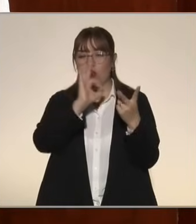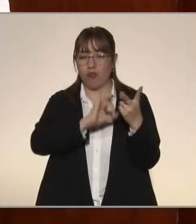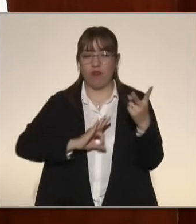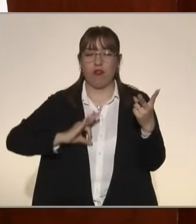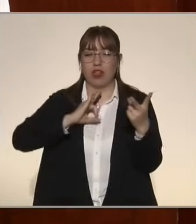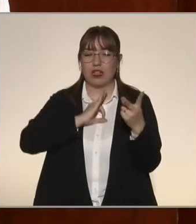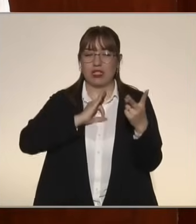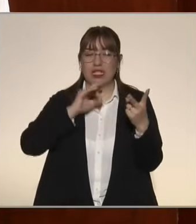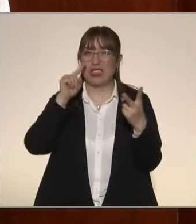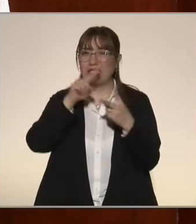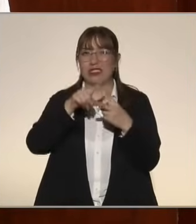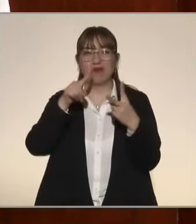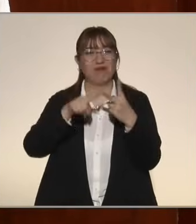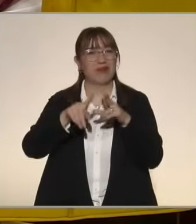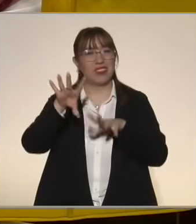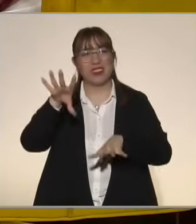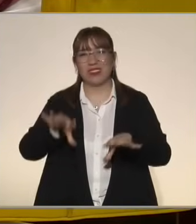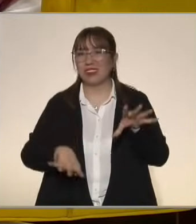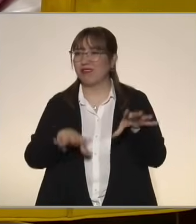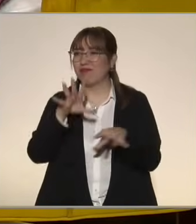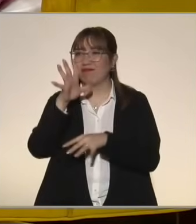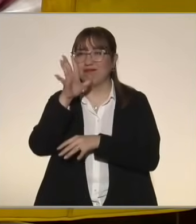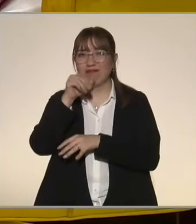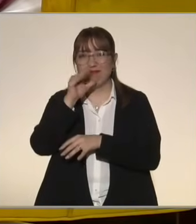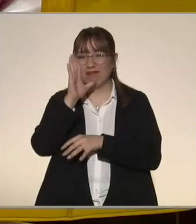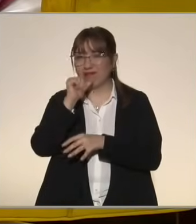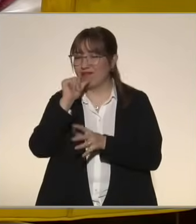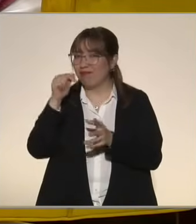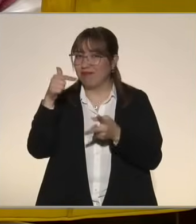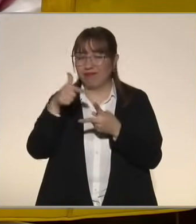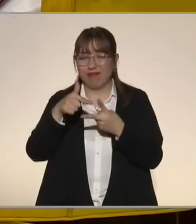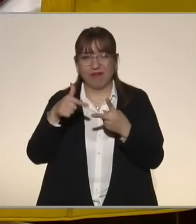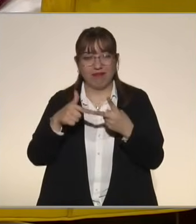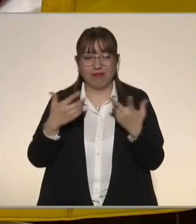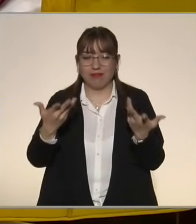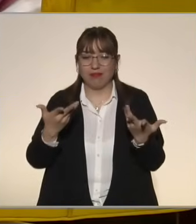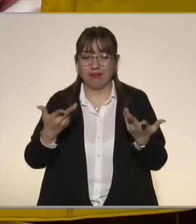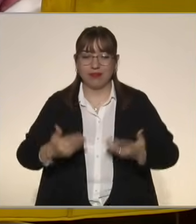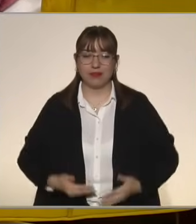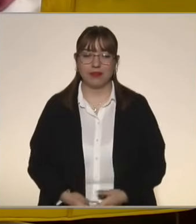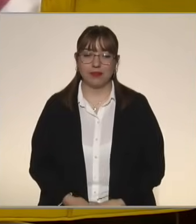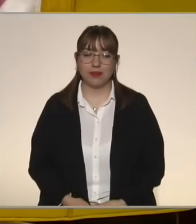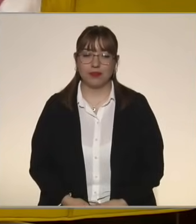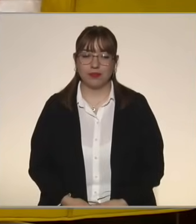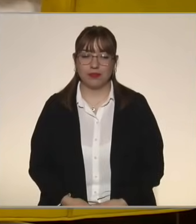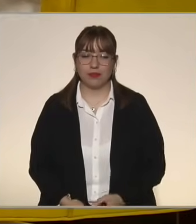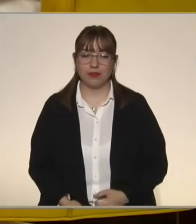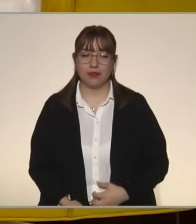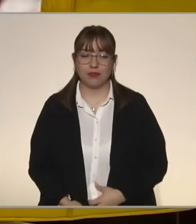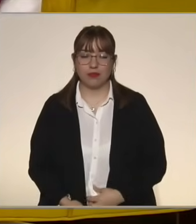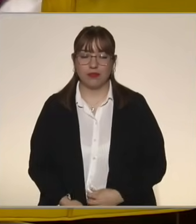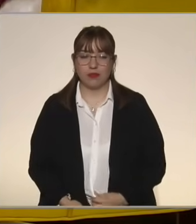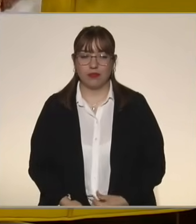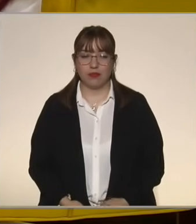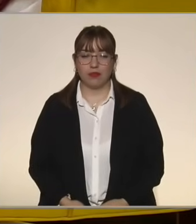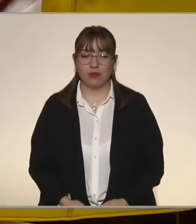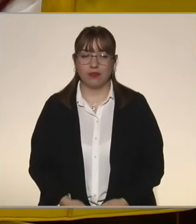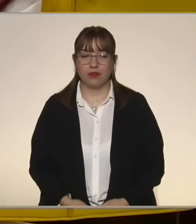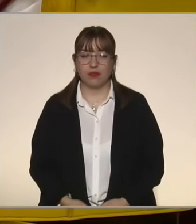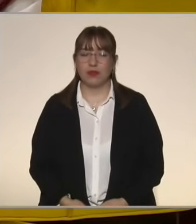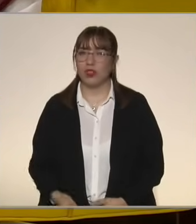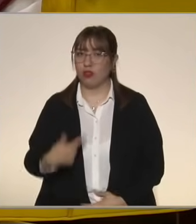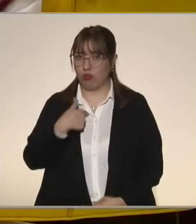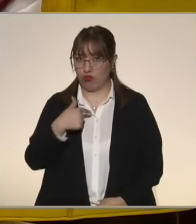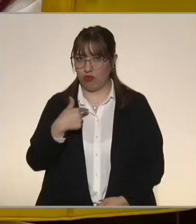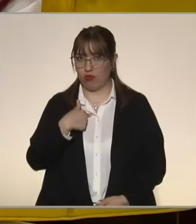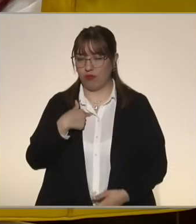que a veces no se pueden dar. ¿Sí? Entonces, yo, pues, en fin de año lo